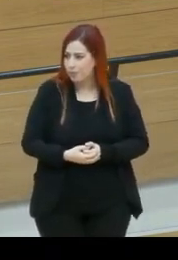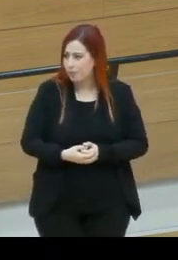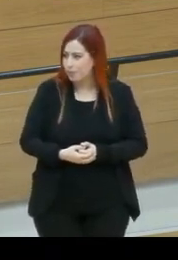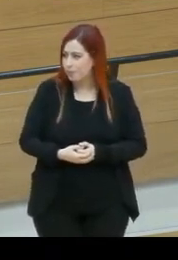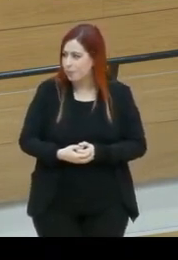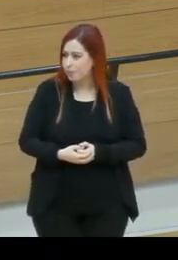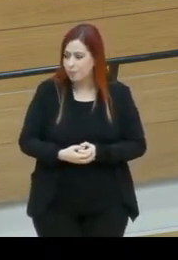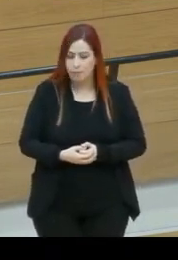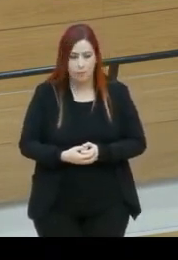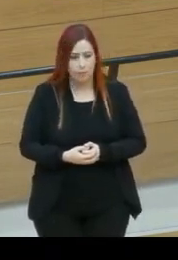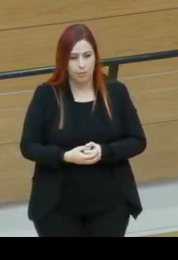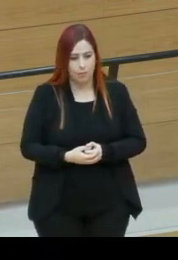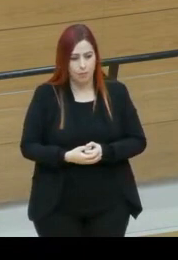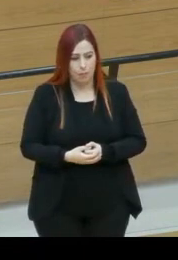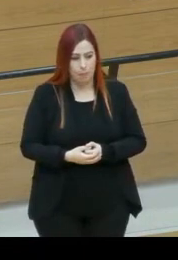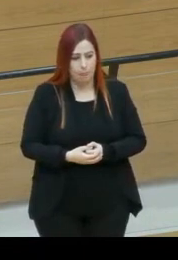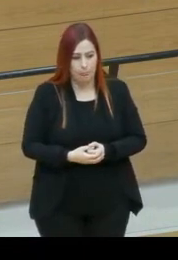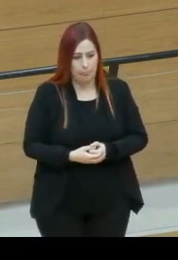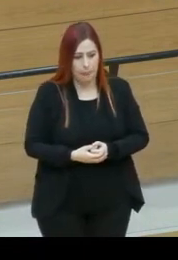Aquí hay una pregunta.